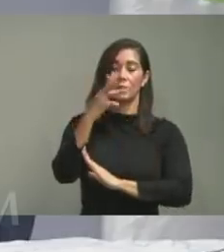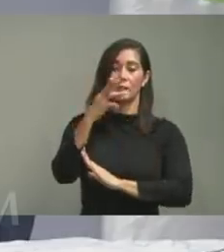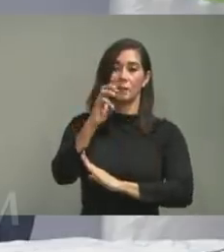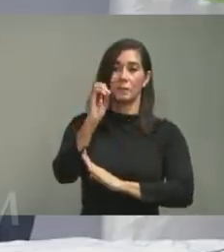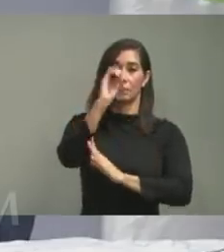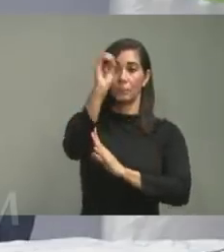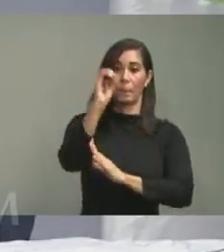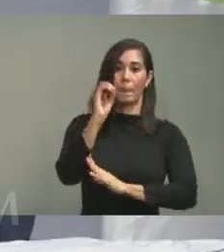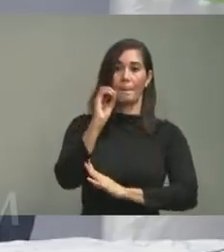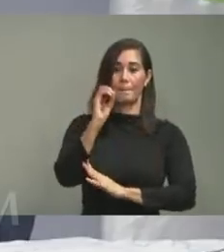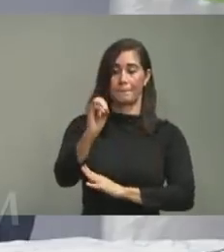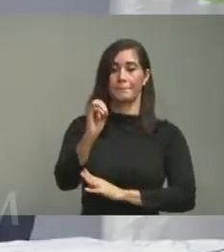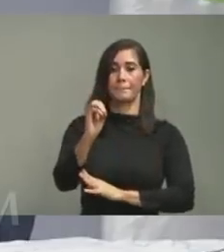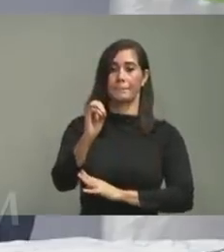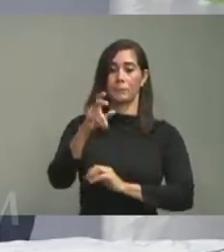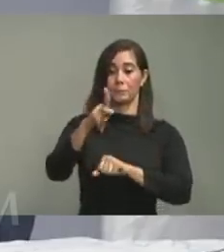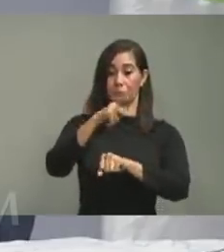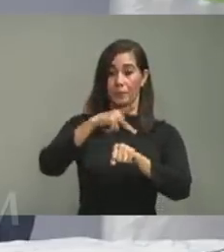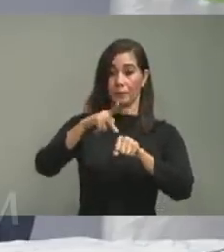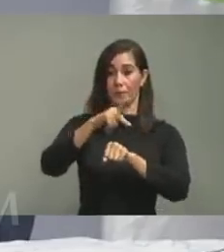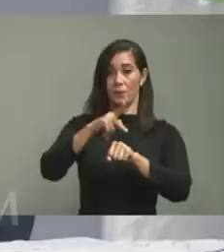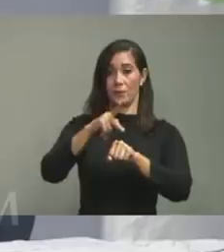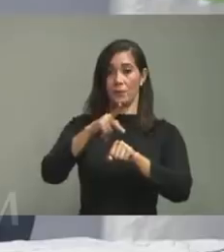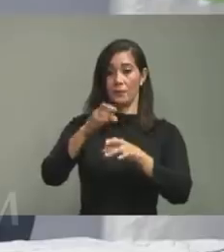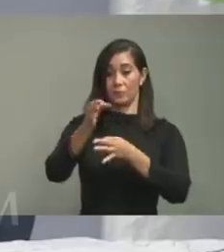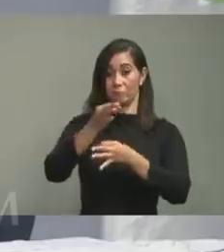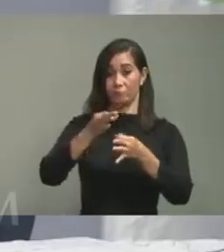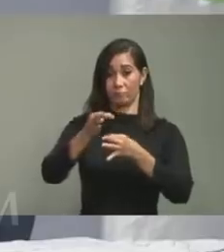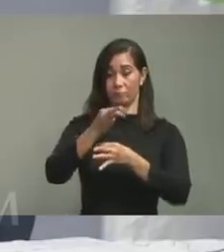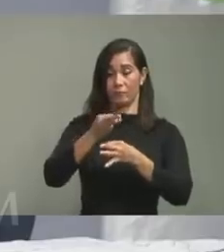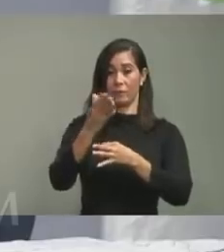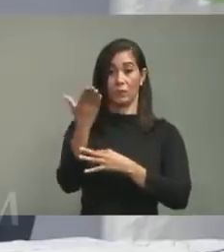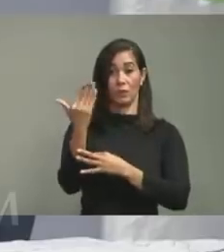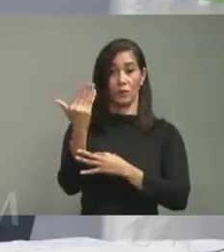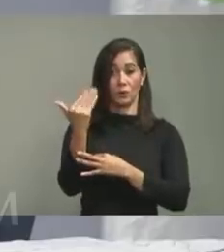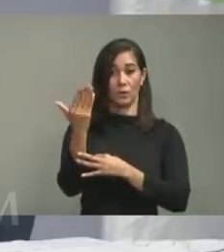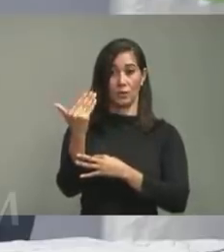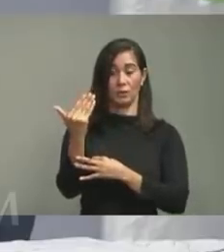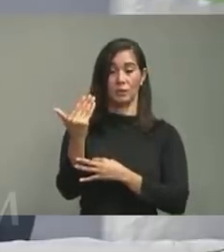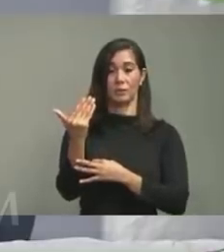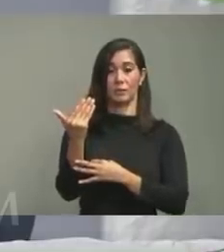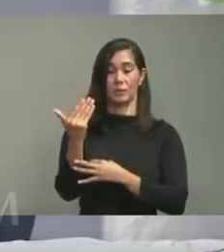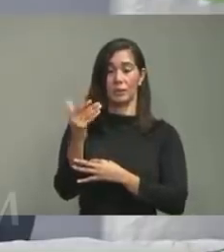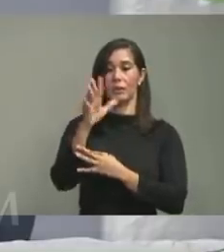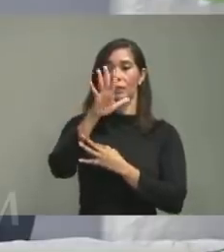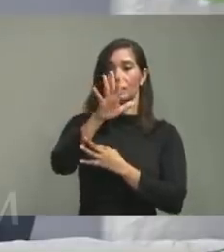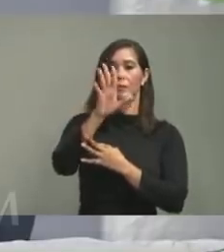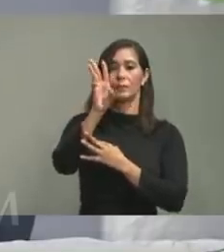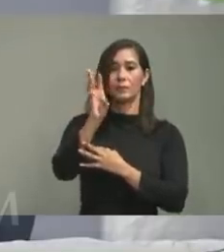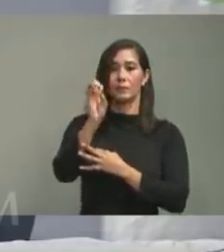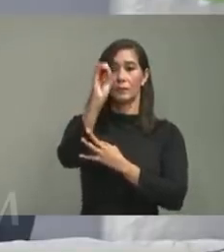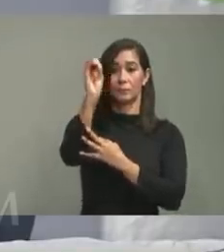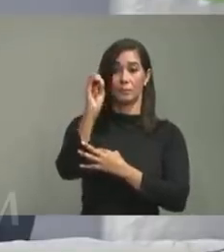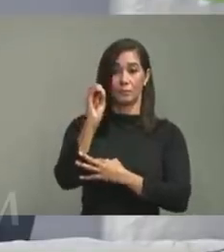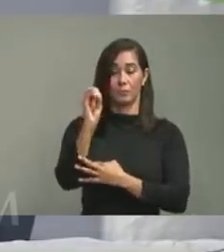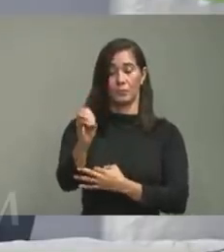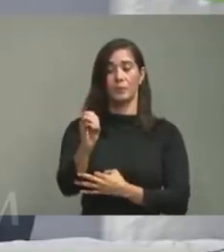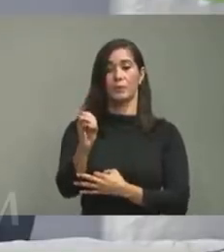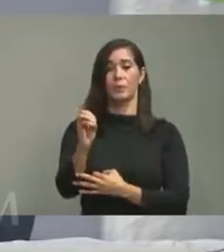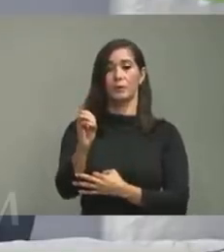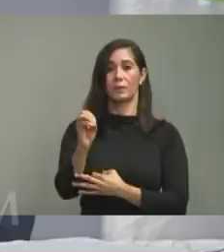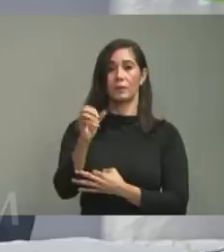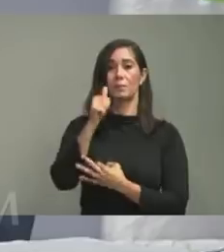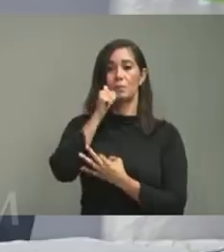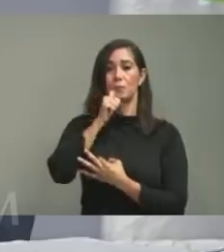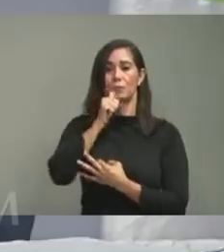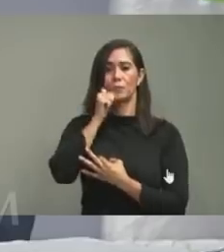16% a la provincia de Duarte, con 15. El 56% corresponden a